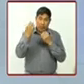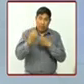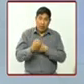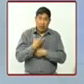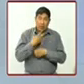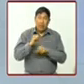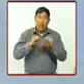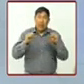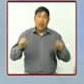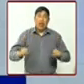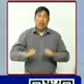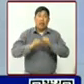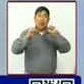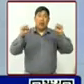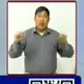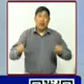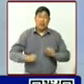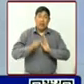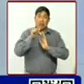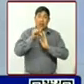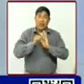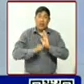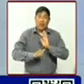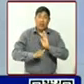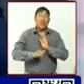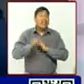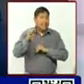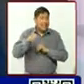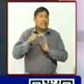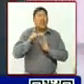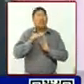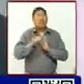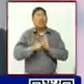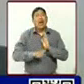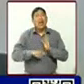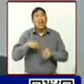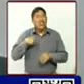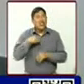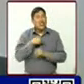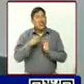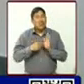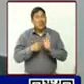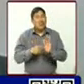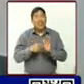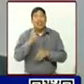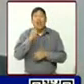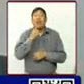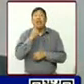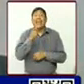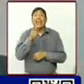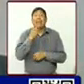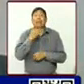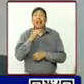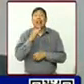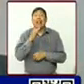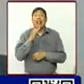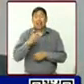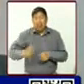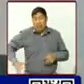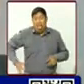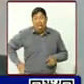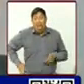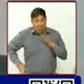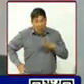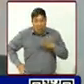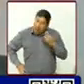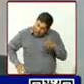nos lo cuentes. El sábado sí. Fue la operación. El sábado fue la operación y nosotros queremos presentarles buenas noticias tal y como le habíamos